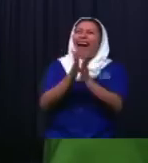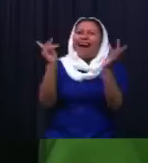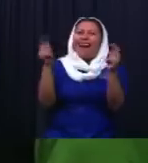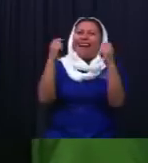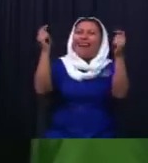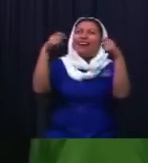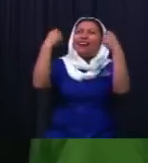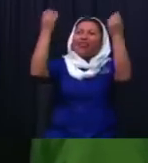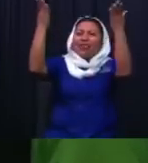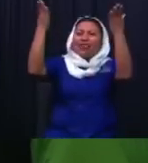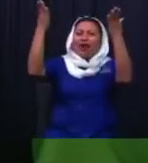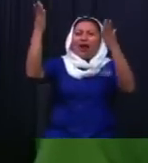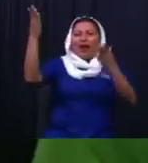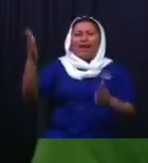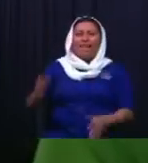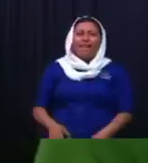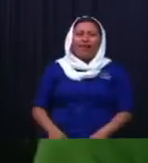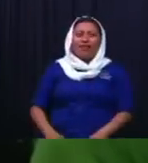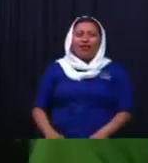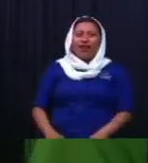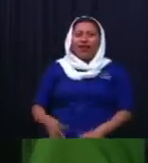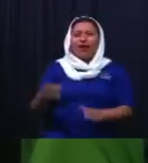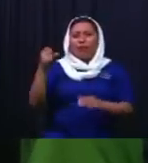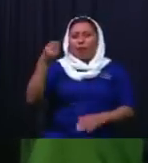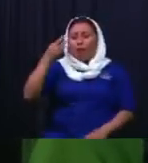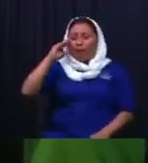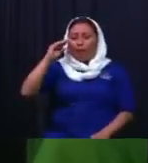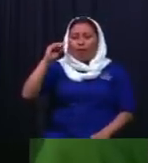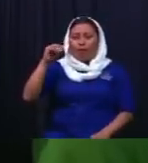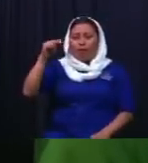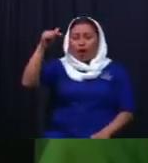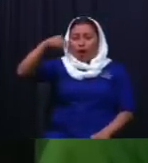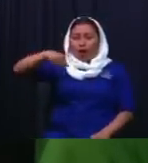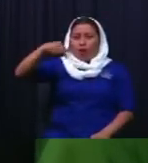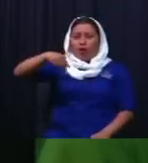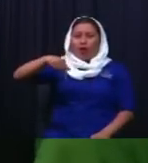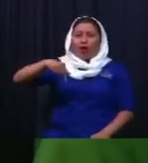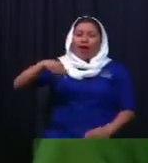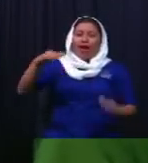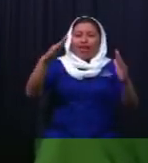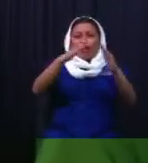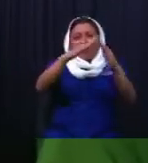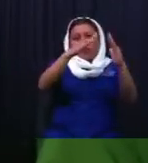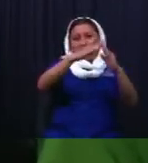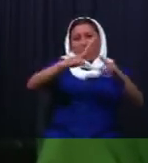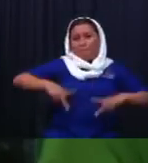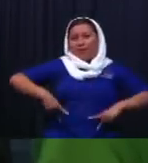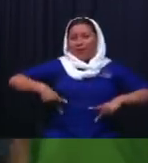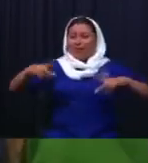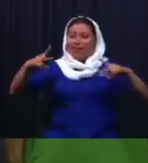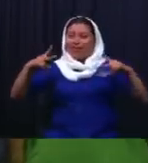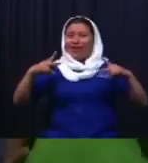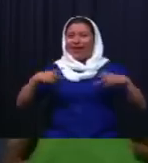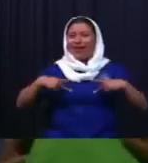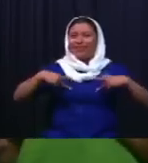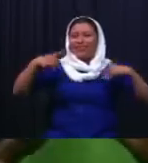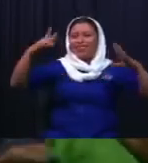de los justos. Eso es lo que vivirás en tu casa a partir de ahora, hermano.